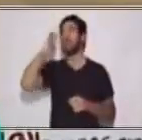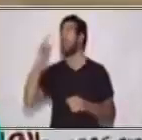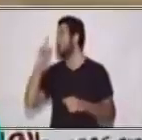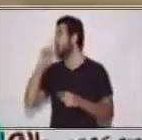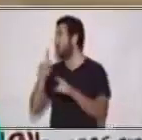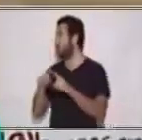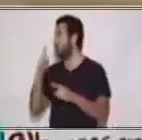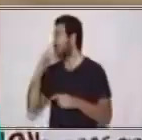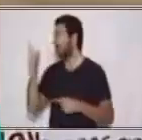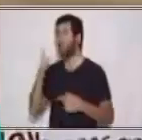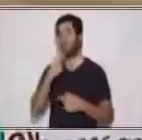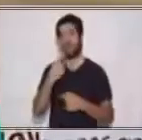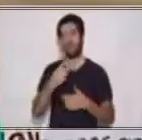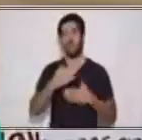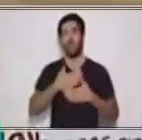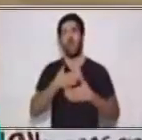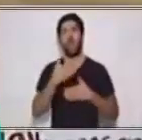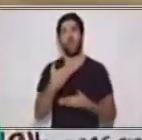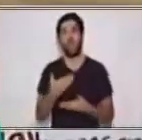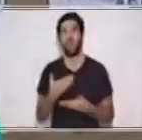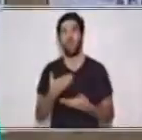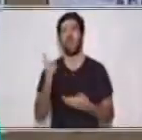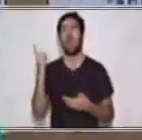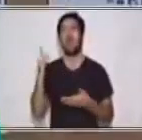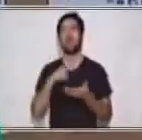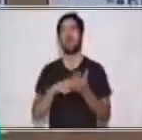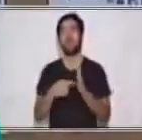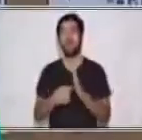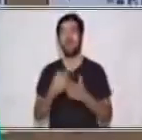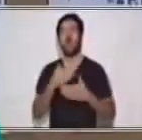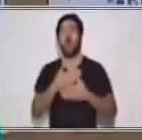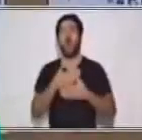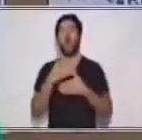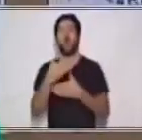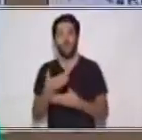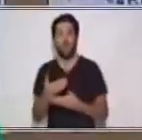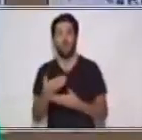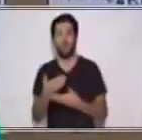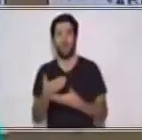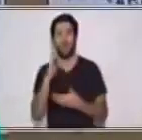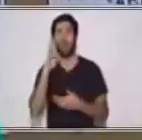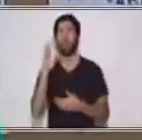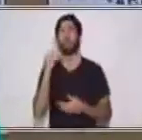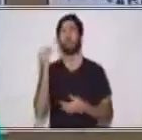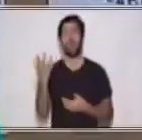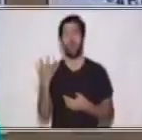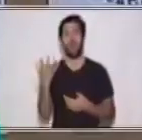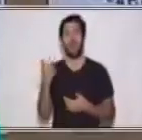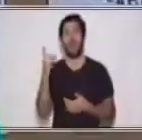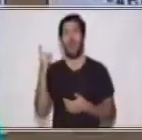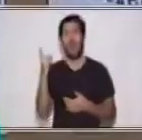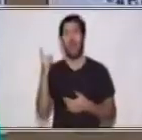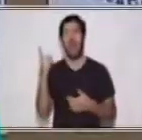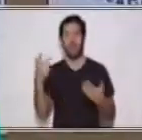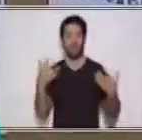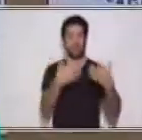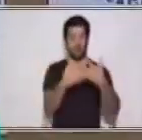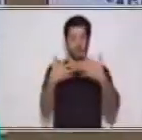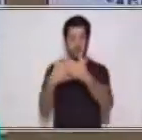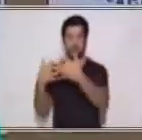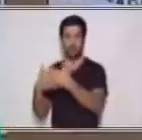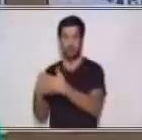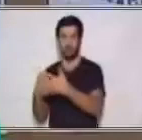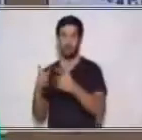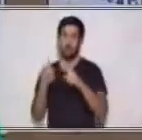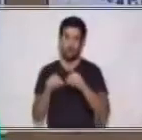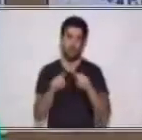nosotros estamos presentando son confiables. ¿Por qué? Porque están basados en la realidad misma.